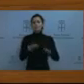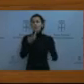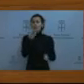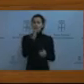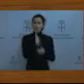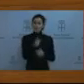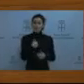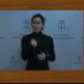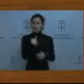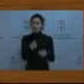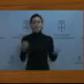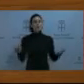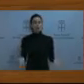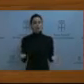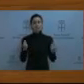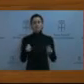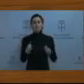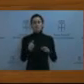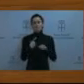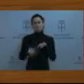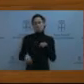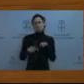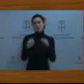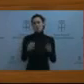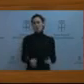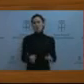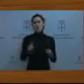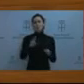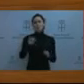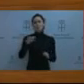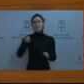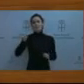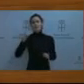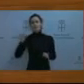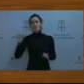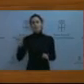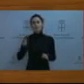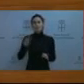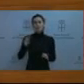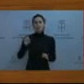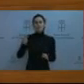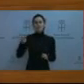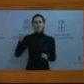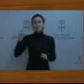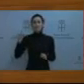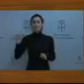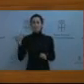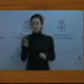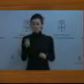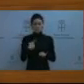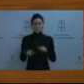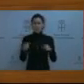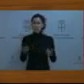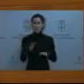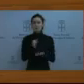yo ponía era qué diferencia podía haber entre una ganadería de ribadeo y una de vegadeo, a la hora de defender una